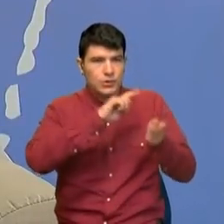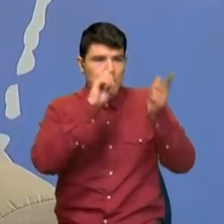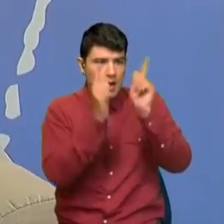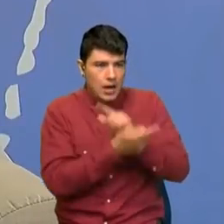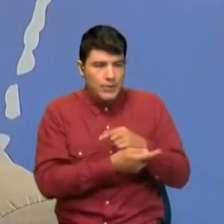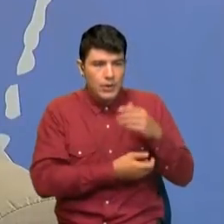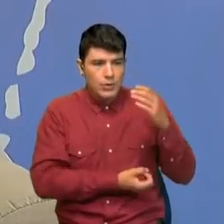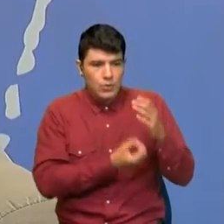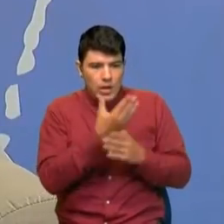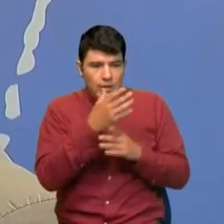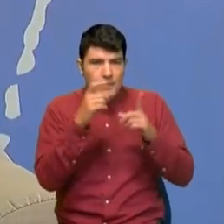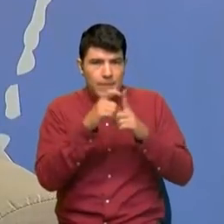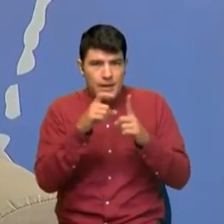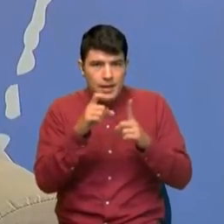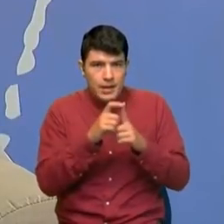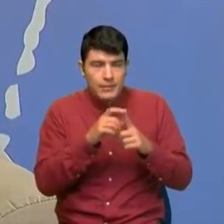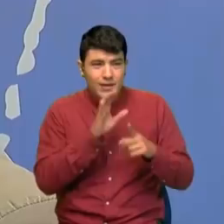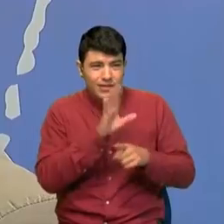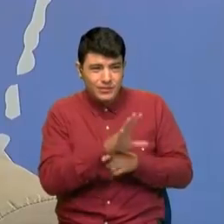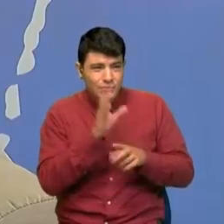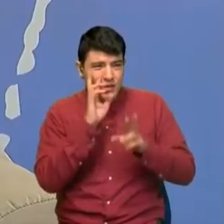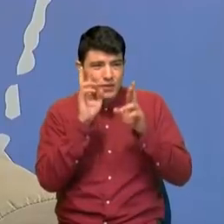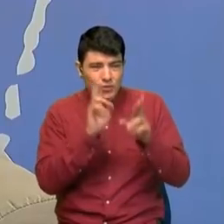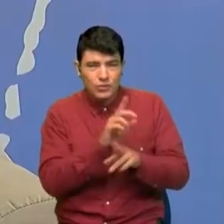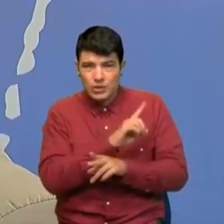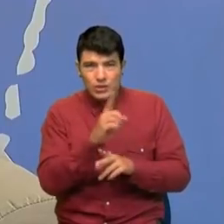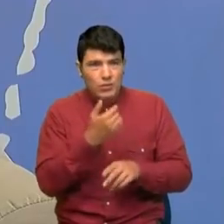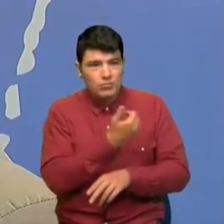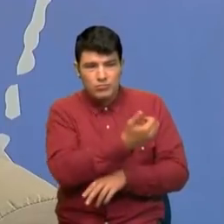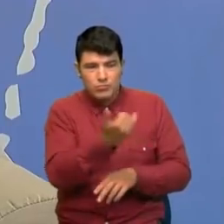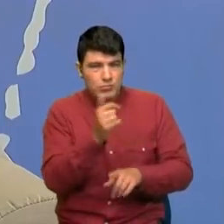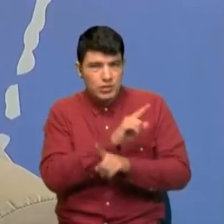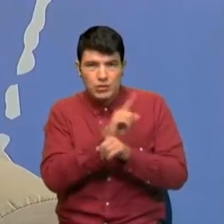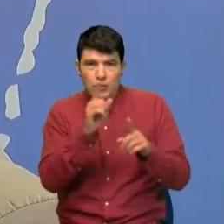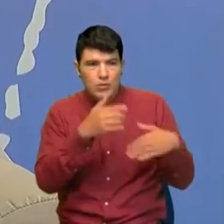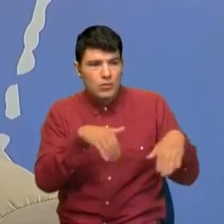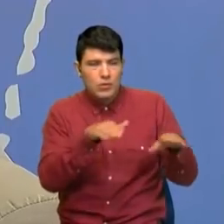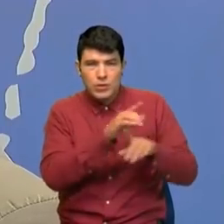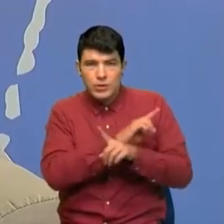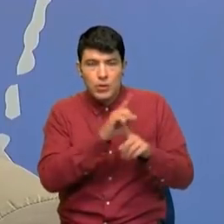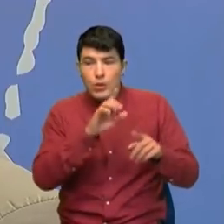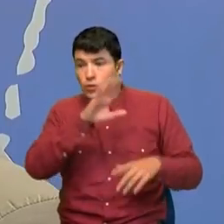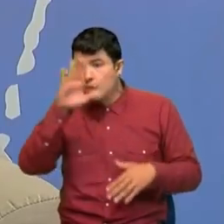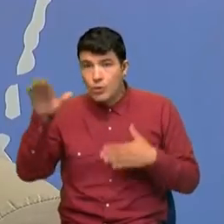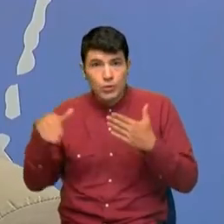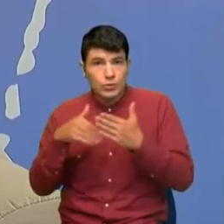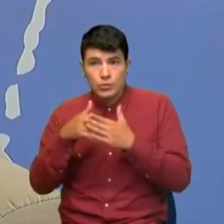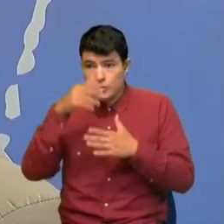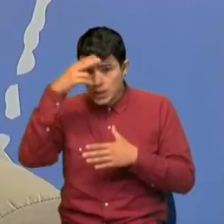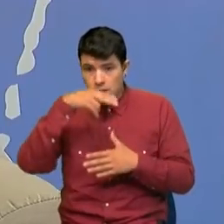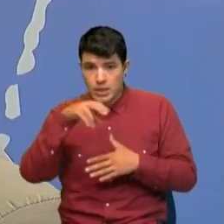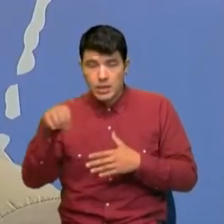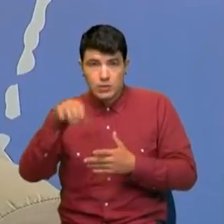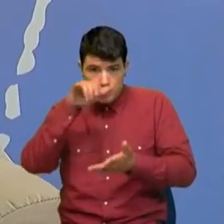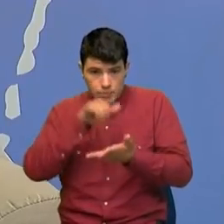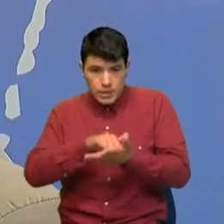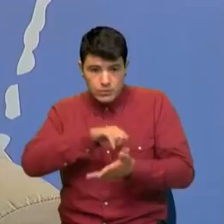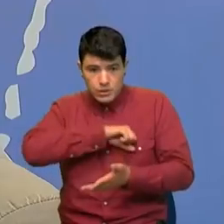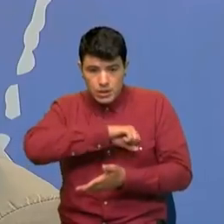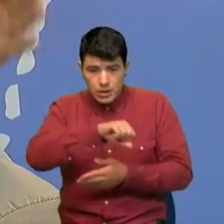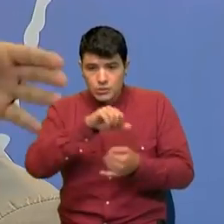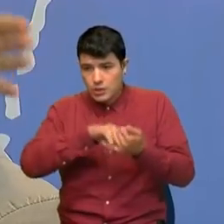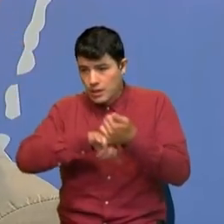ha venido actualizándose y esta distinción ya no se presenta. Ya no todos existe. Los hijos poseen los mismos derechos